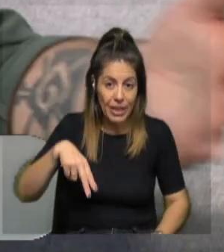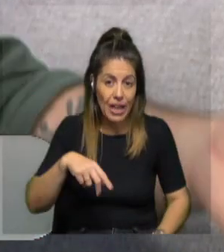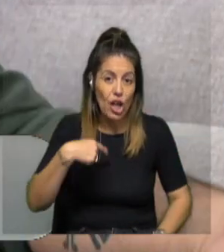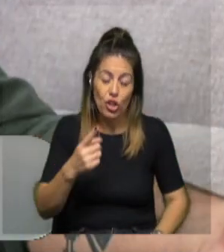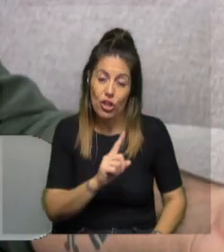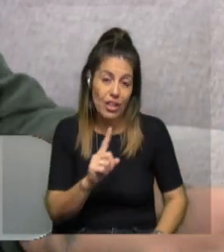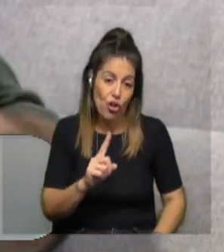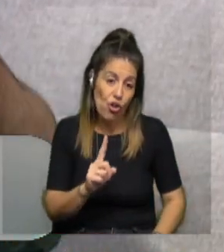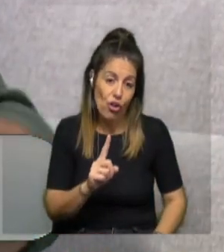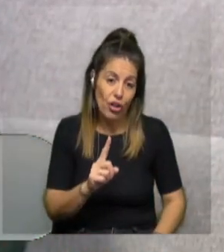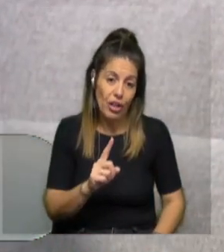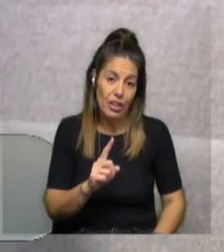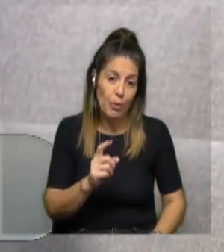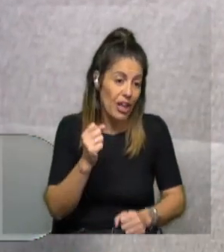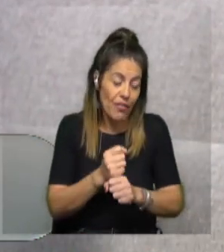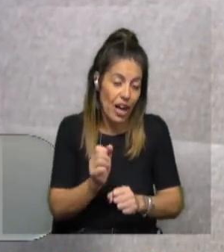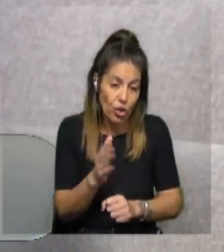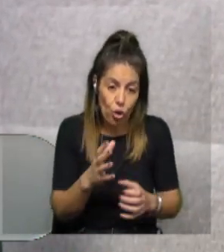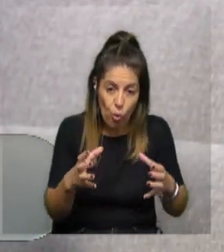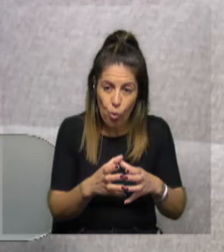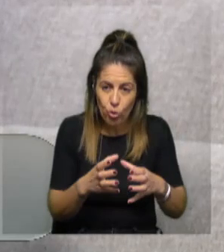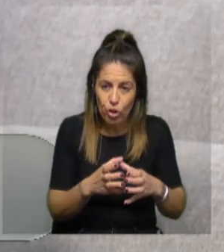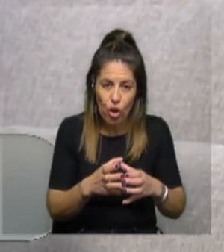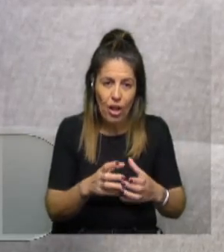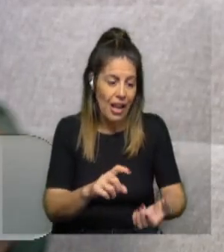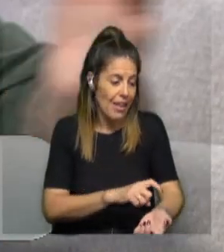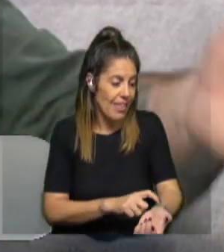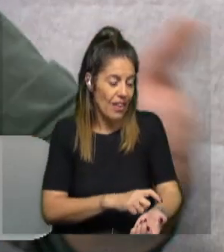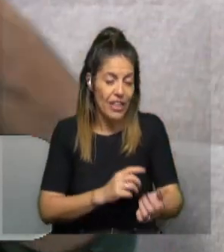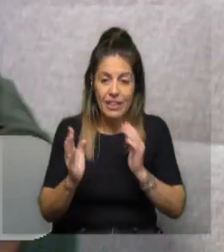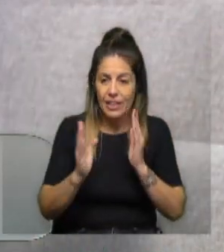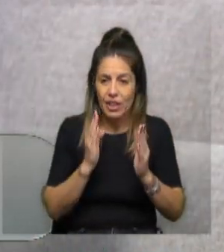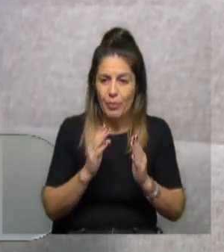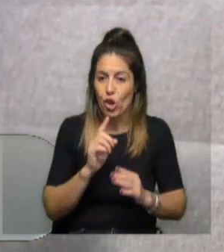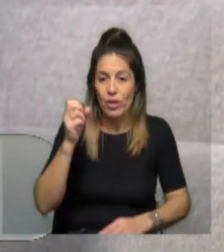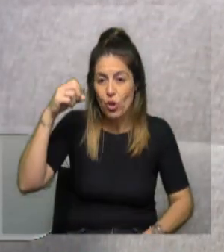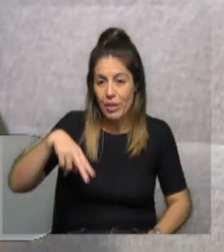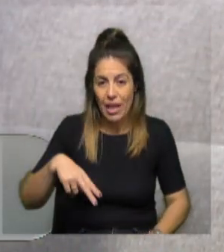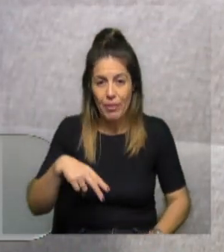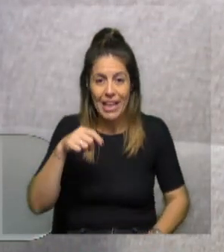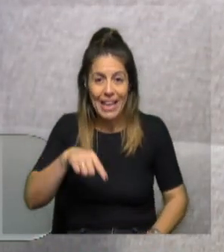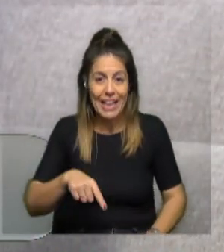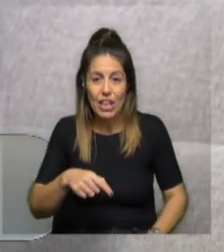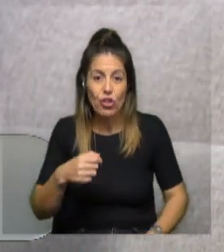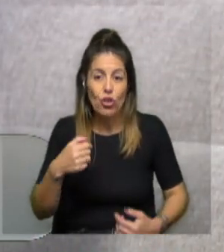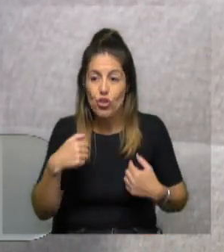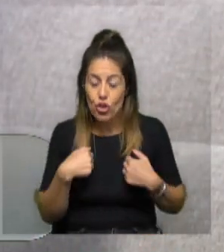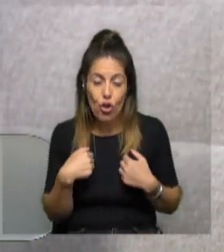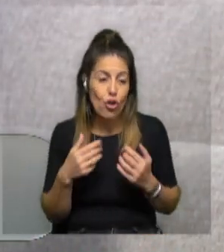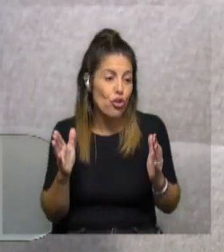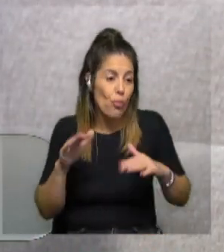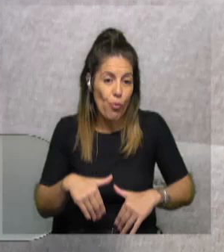trabajemos todos para el mismo lado. La diabetes y el tratamiento no es opinable, se hace de esta manera. En este caso yo lamentablemente no puedo